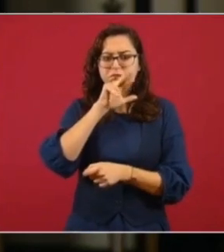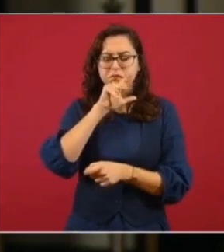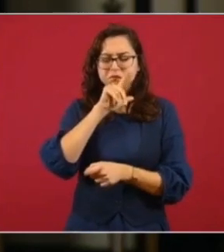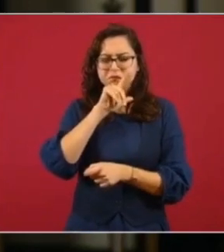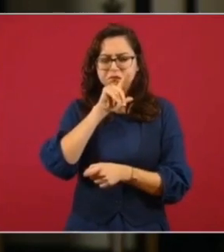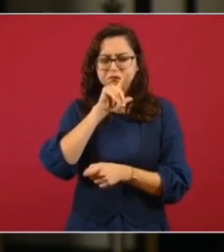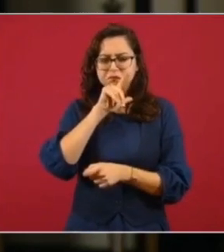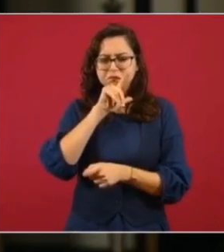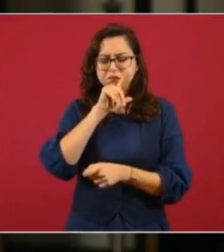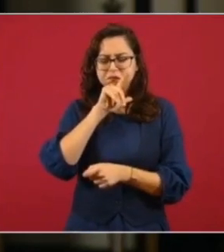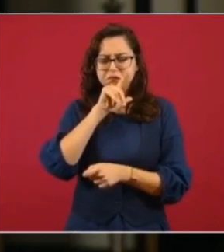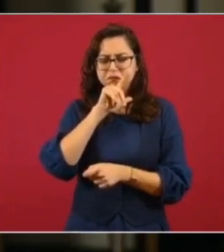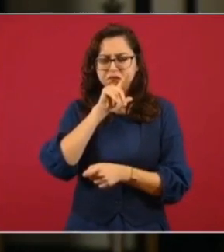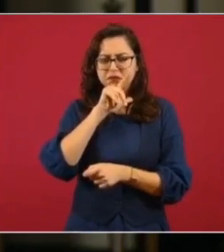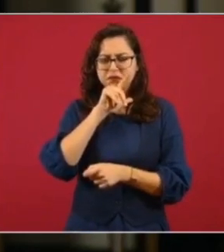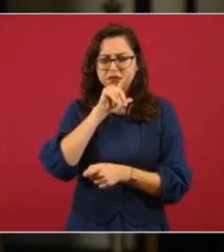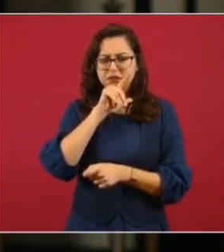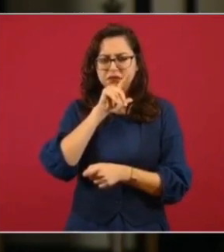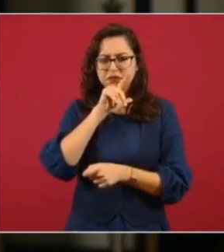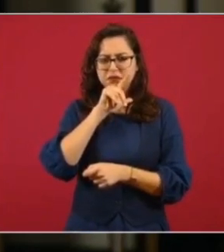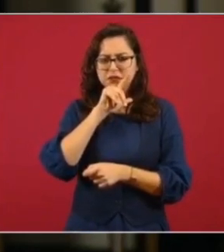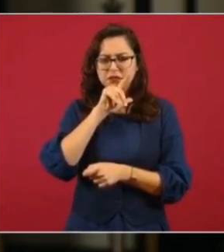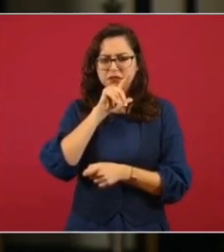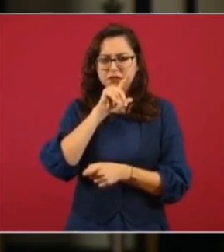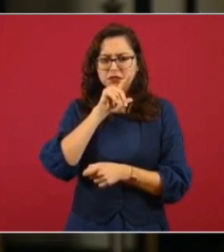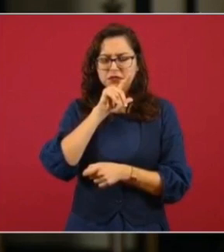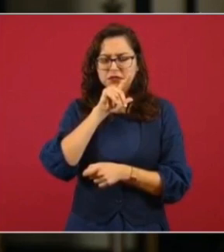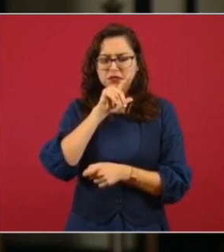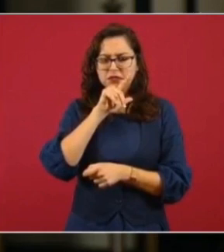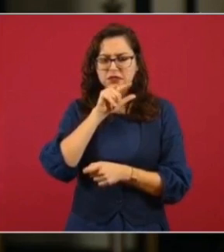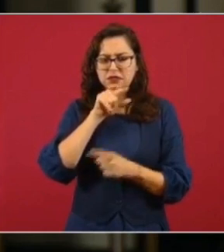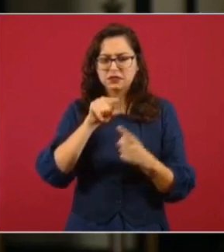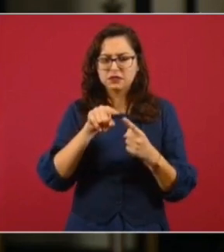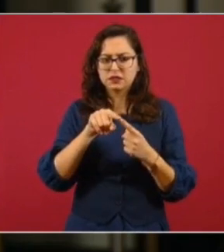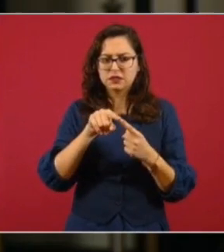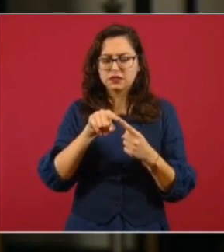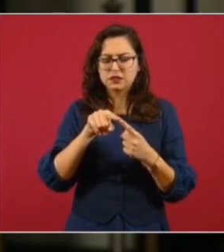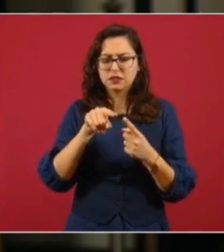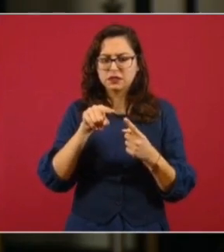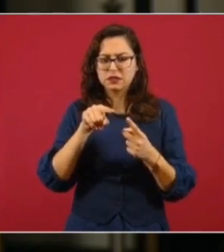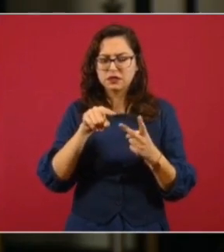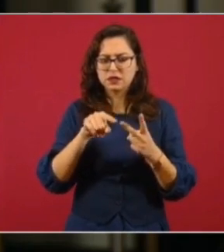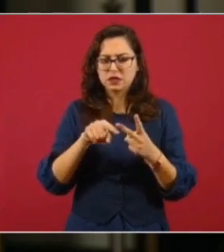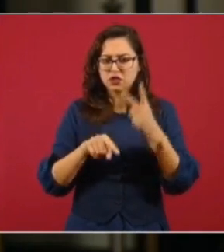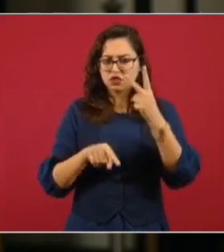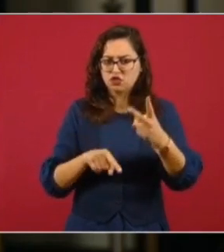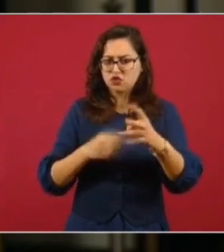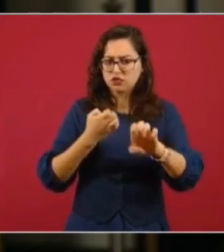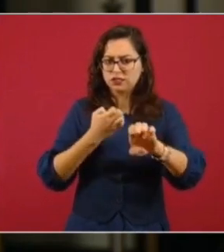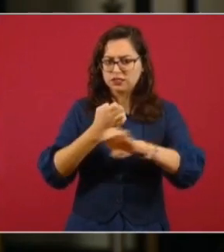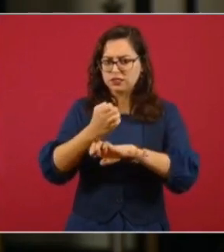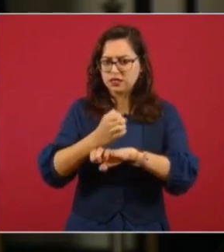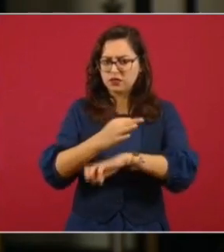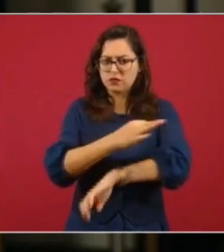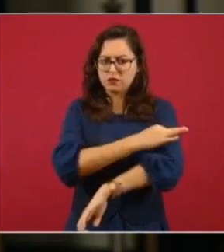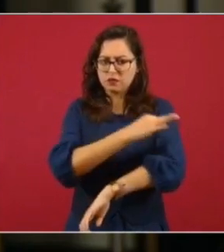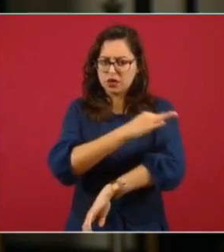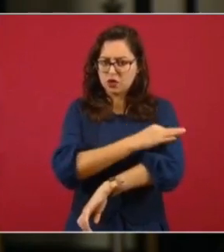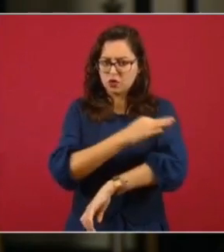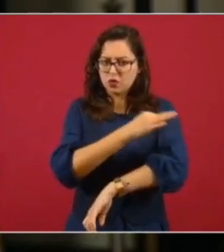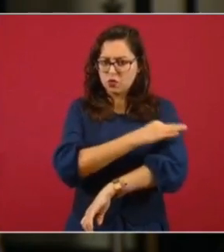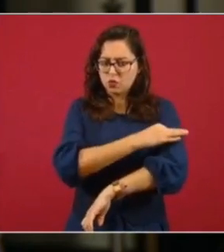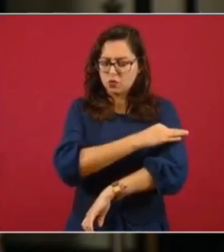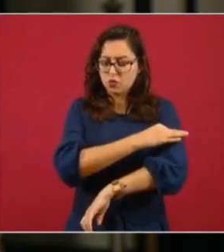siguiente. ¿Cree que ambas entidades cuentan con los requerimientos técnicos para su conservación? Y número dos, ¿considera que las